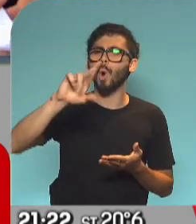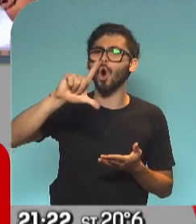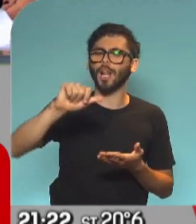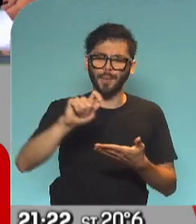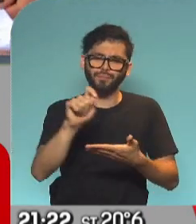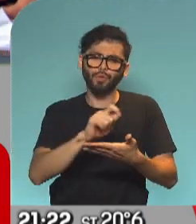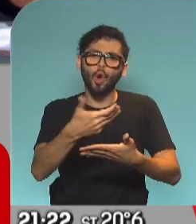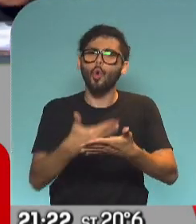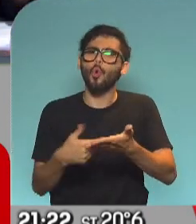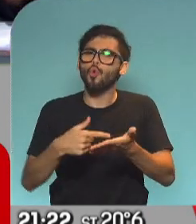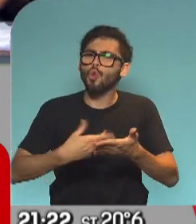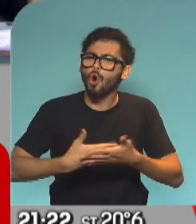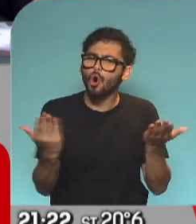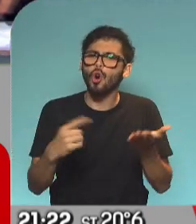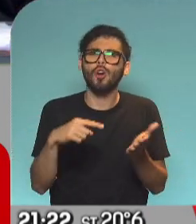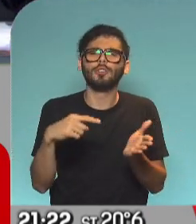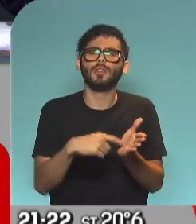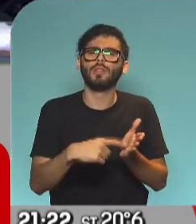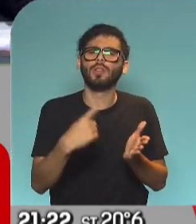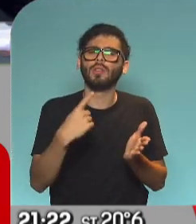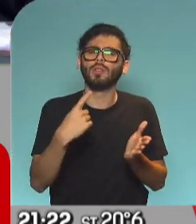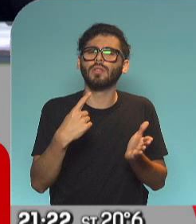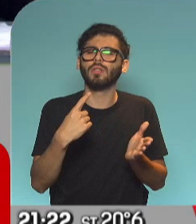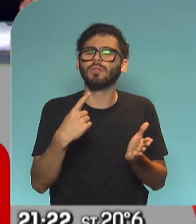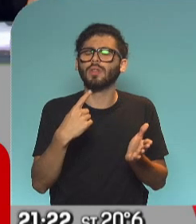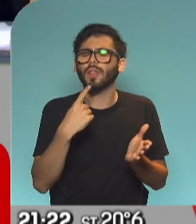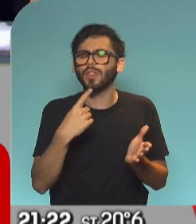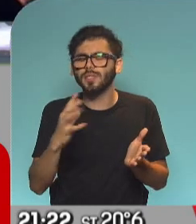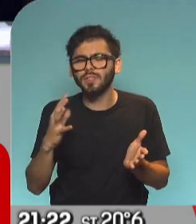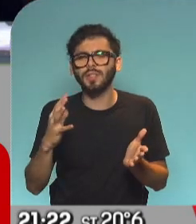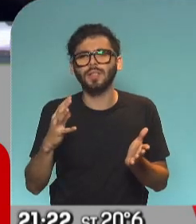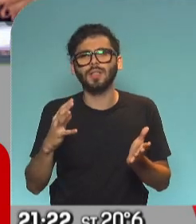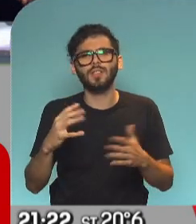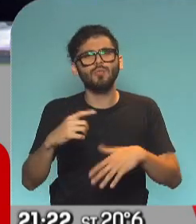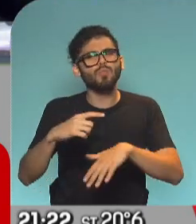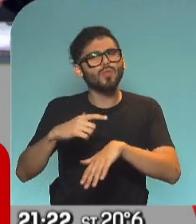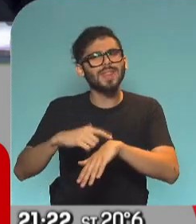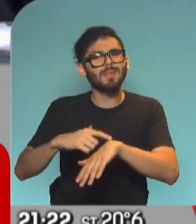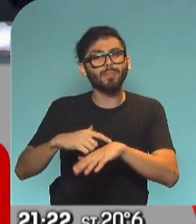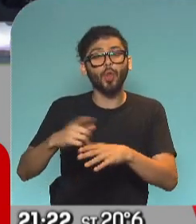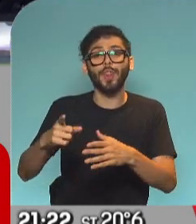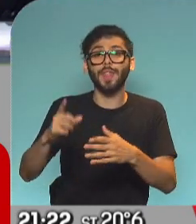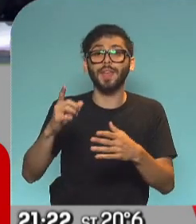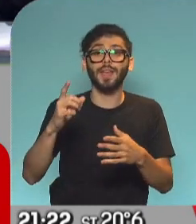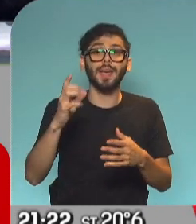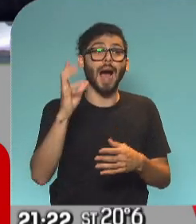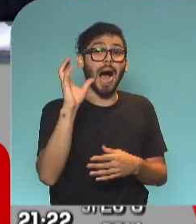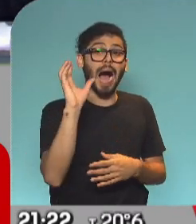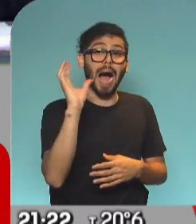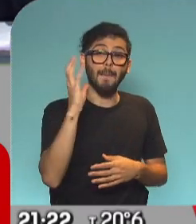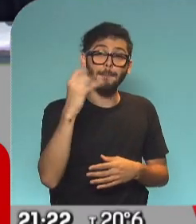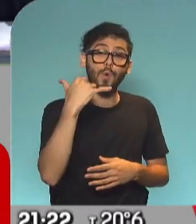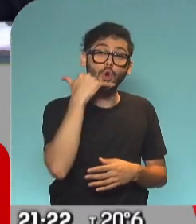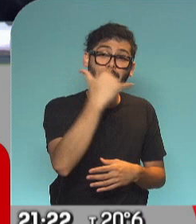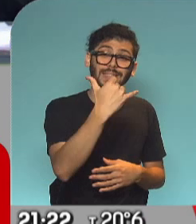donde habla de, digamos, mucho tiempo que pasó desde que pidieron la ambulancia hasta que